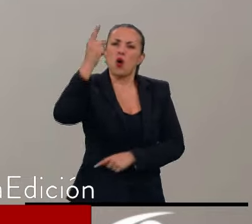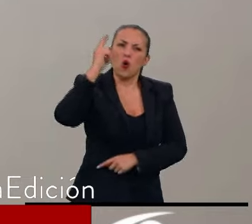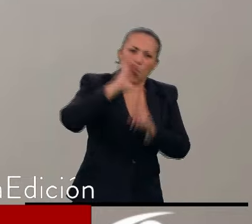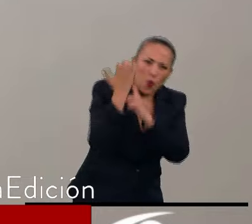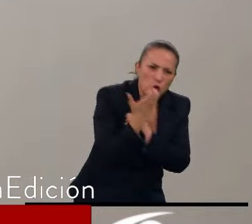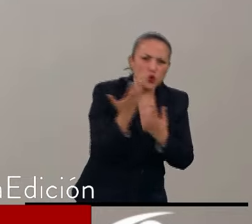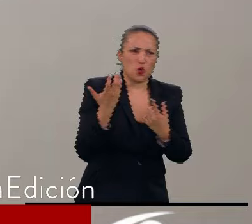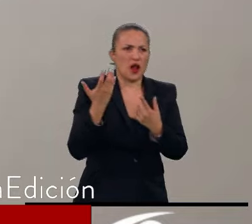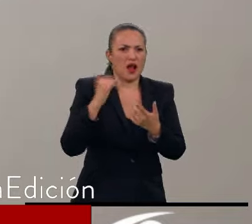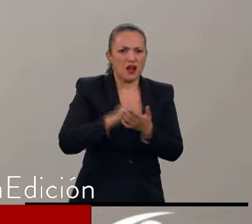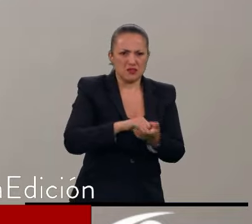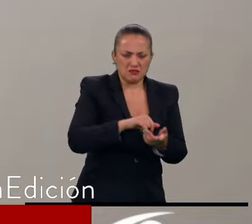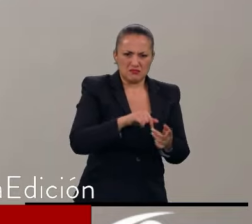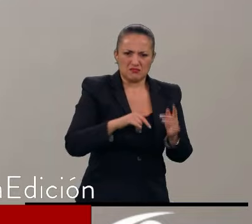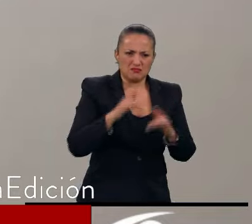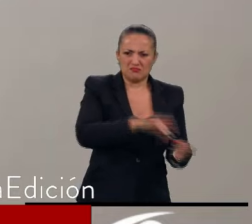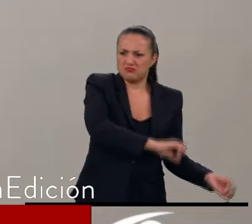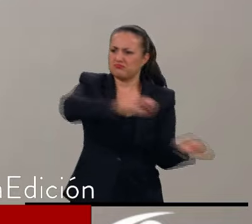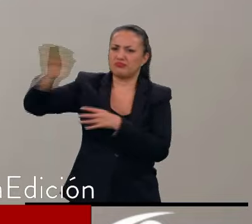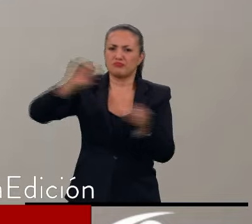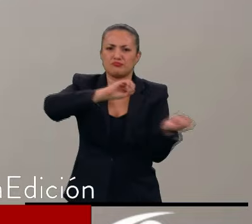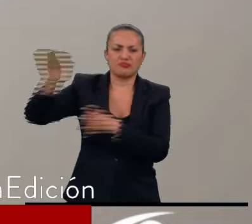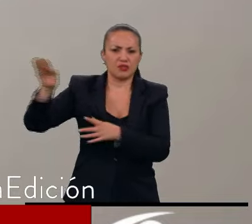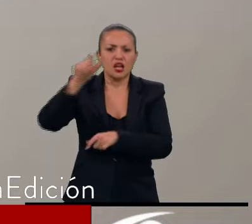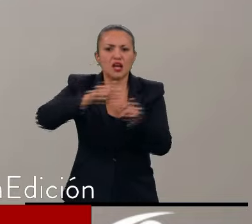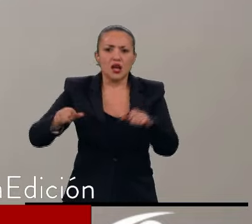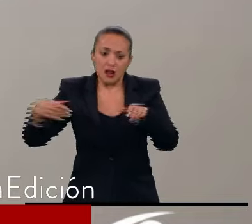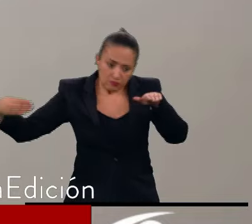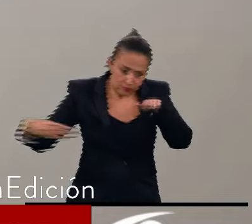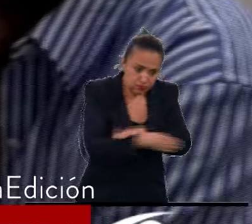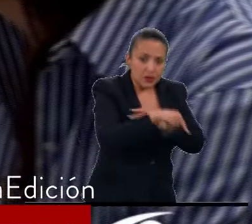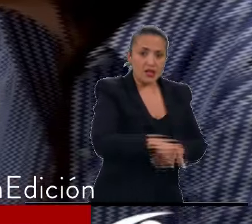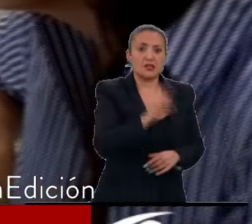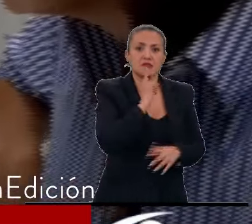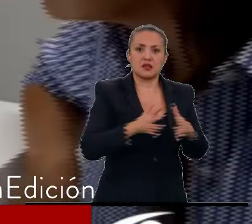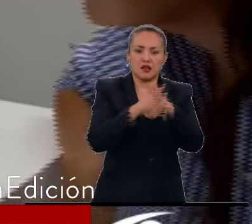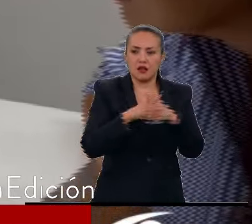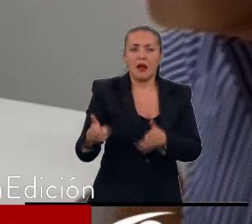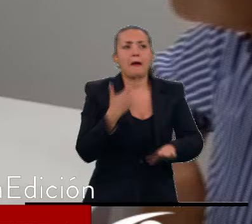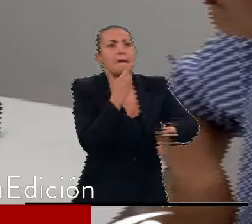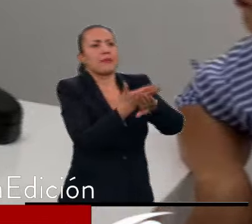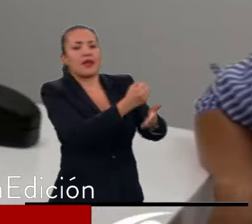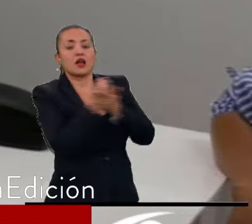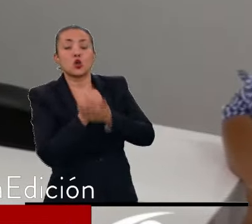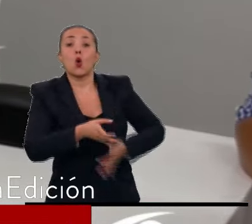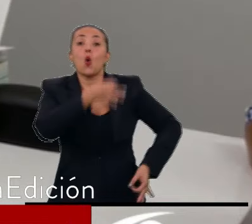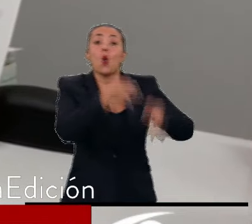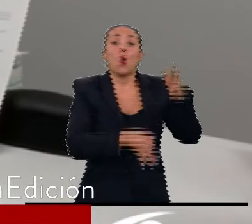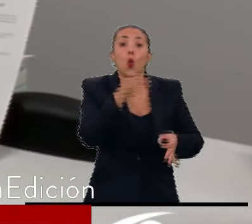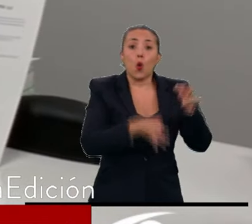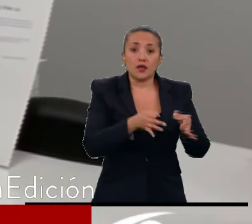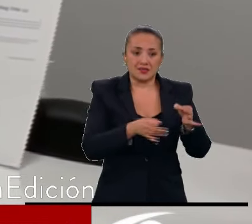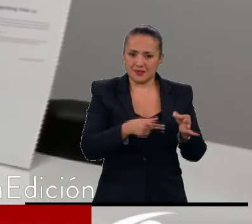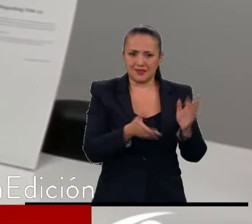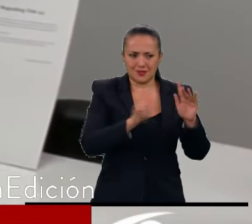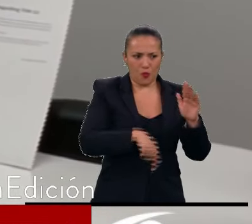rechazar aquellos inmigrantes o refugiados quienes entran a nuestro país pidiendo ayuda el juez concluyó que el gobierno no puede